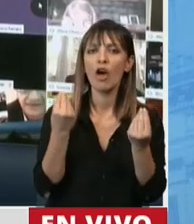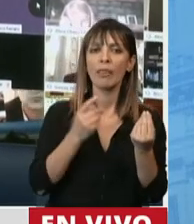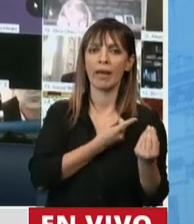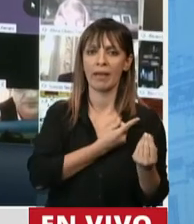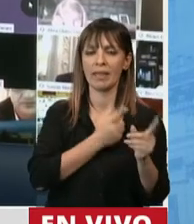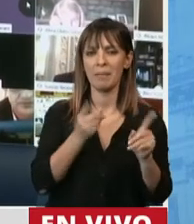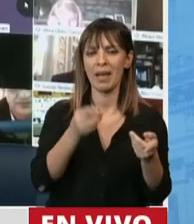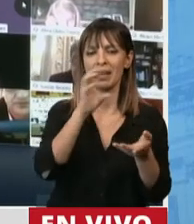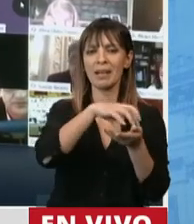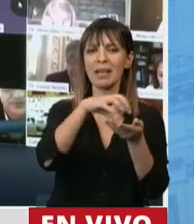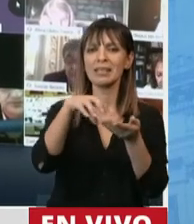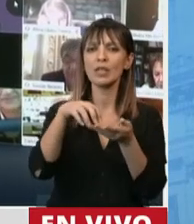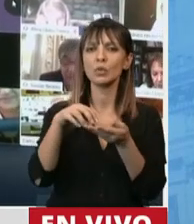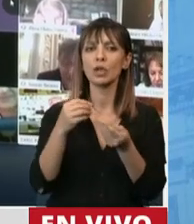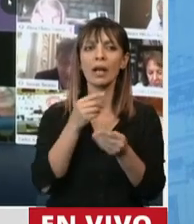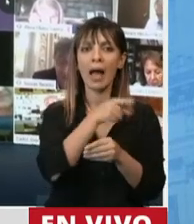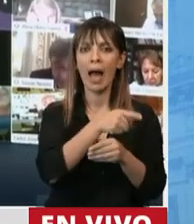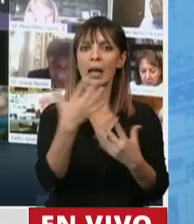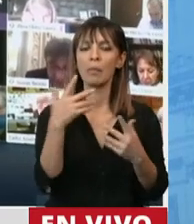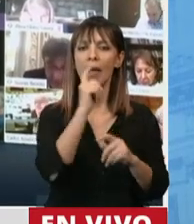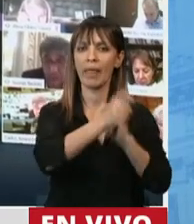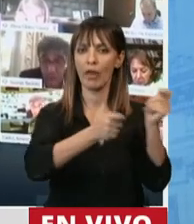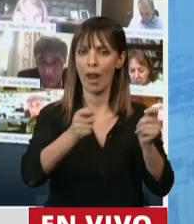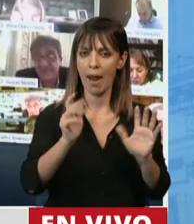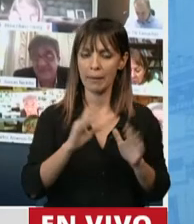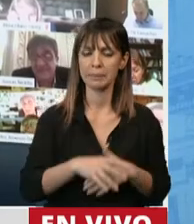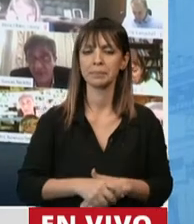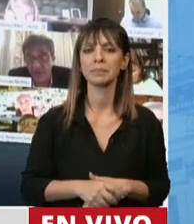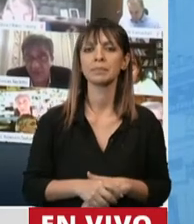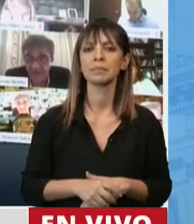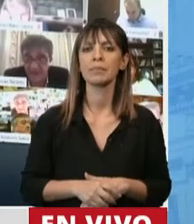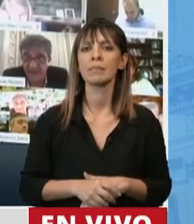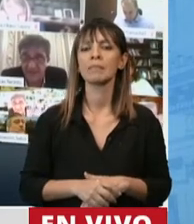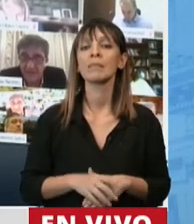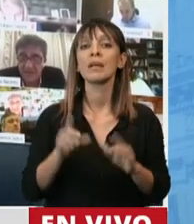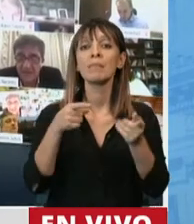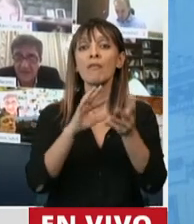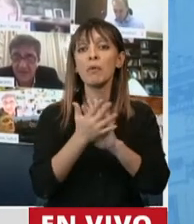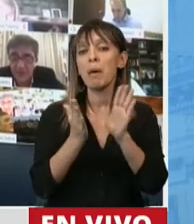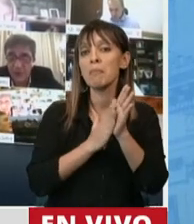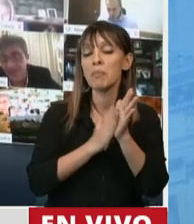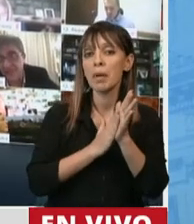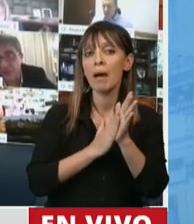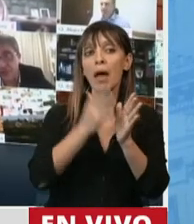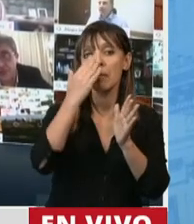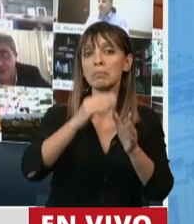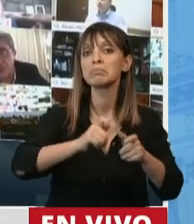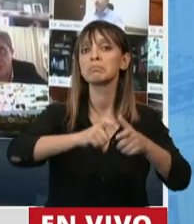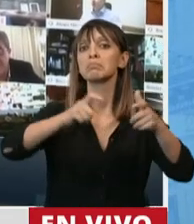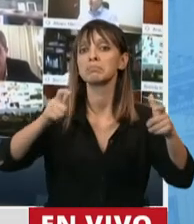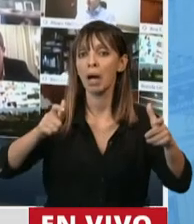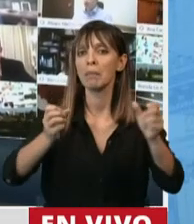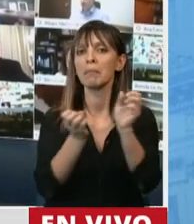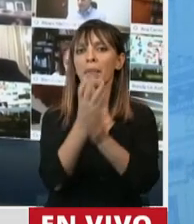tratamiento experimental por ahora se iba a implementar. Luego ese ensayo clínico nacional se amplió a un